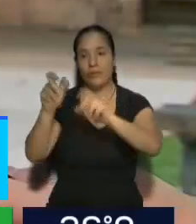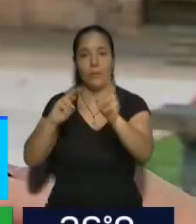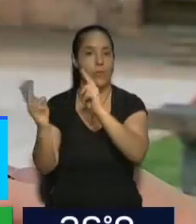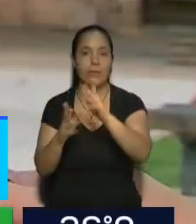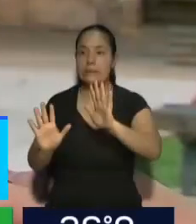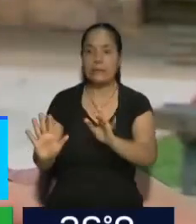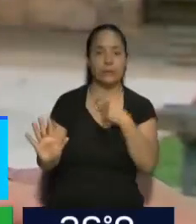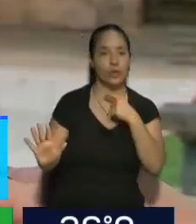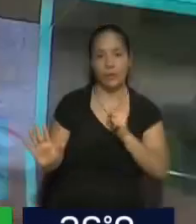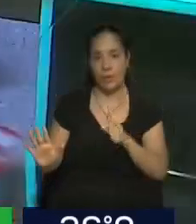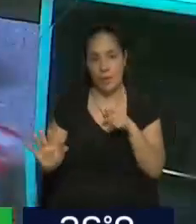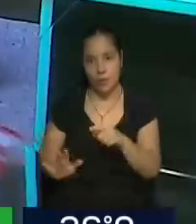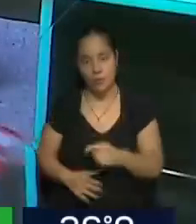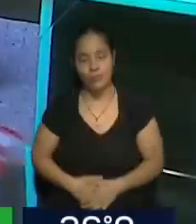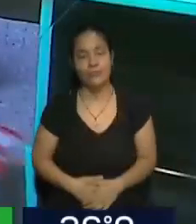fallecidas.